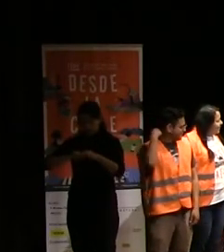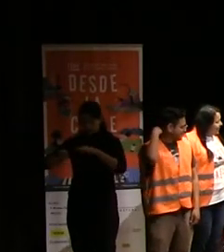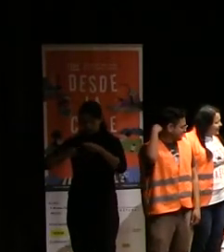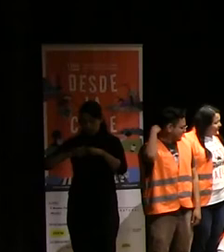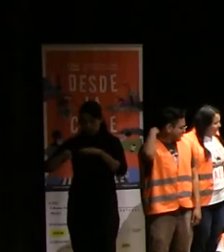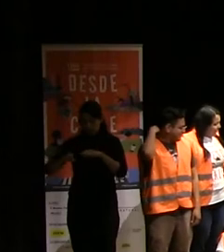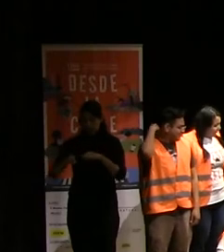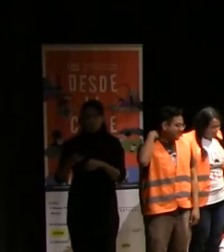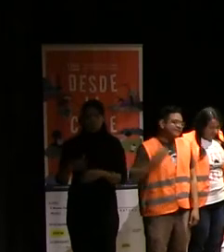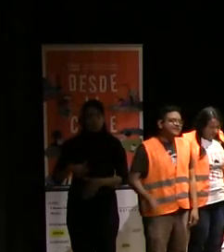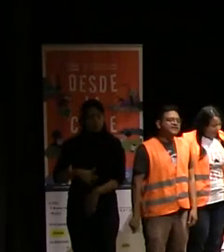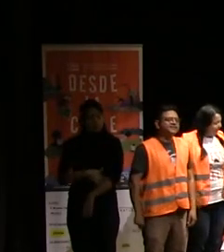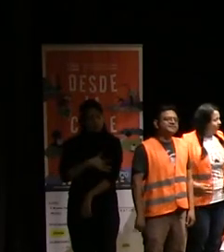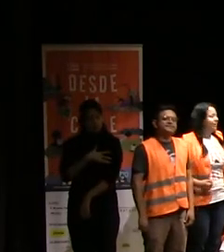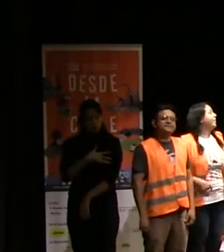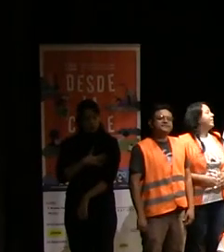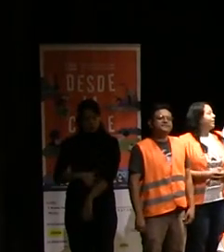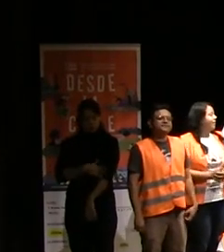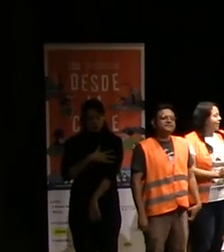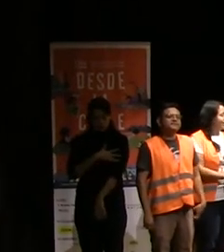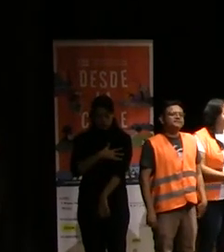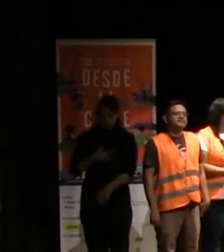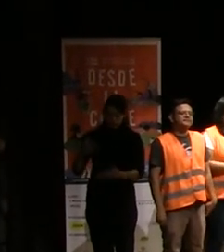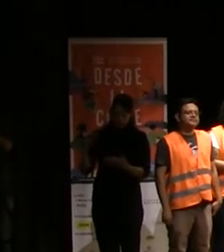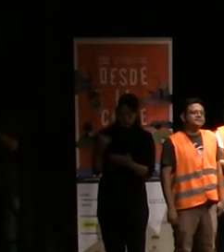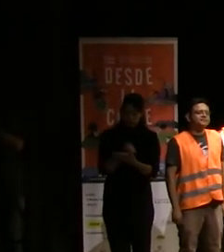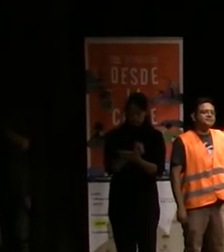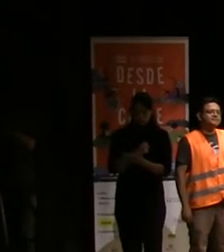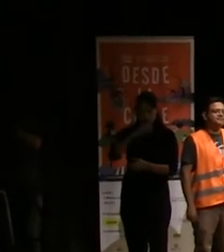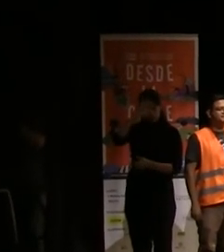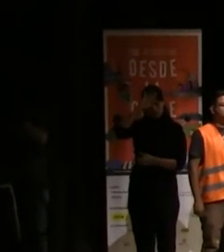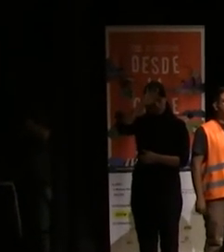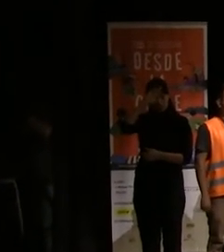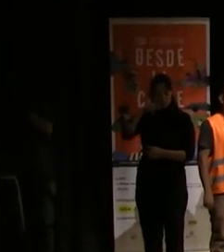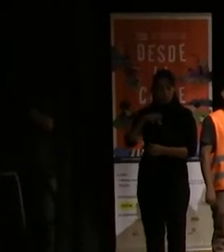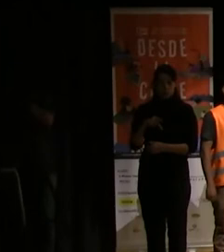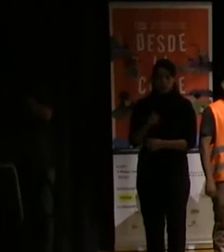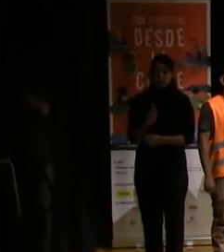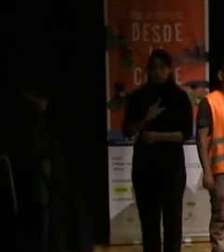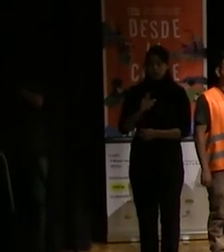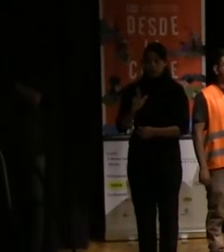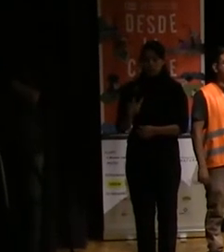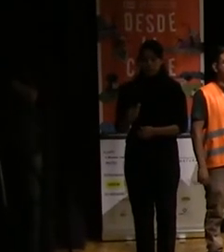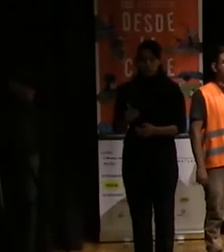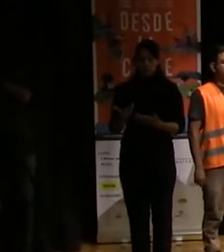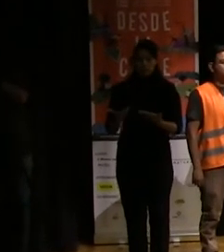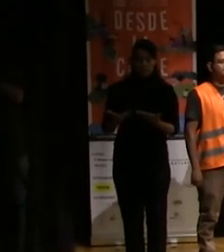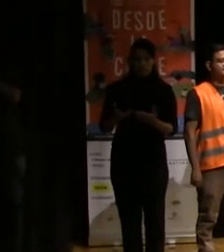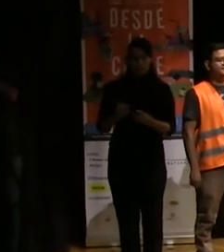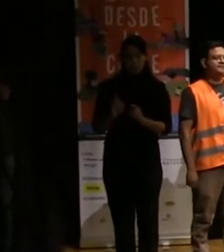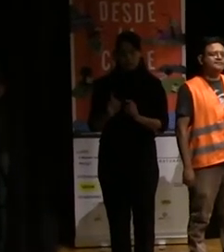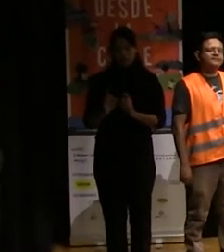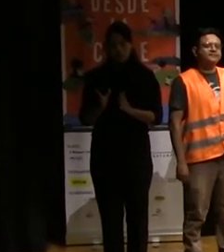estudio no vemos ya el principio es muy emocionante no a ganar la sede y después de un momento dado ya te das